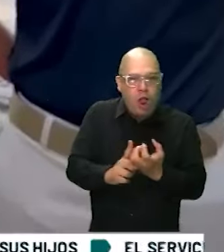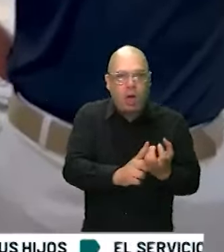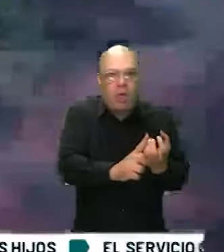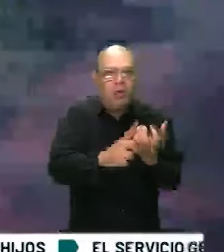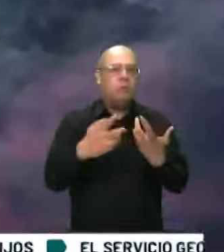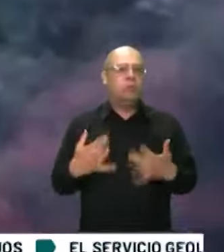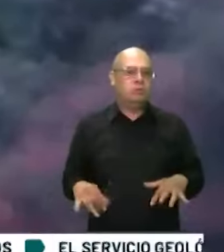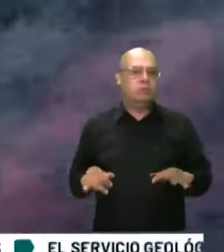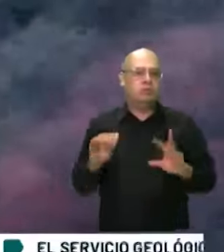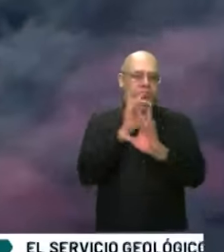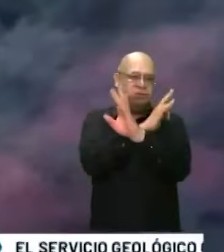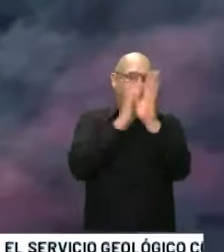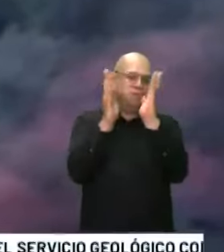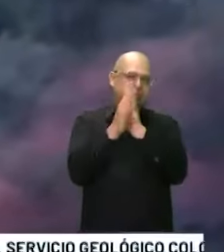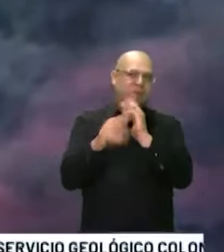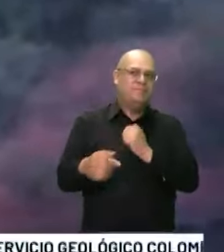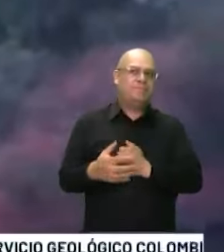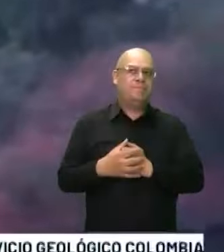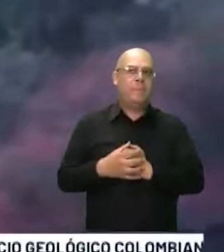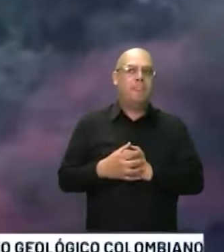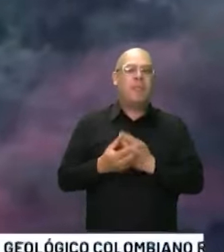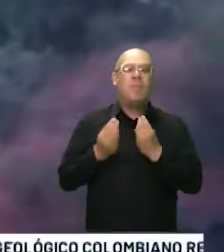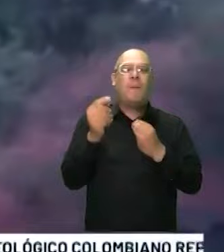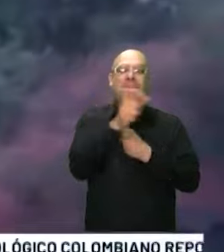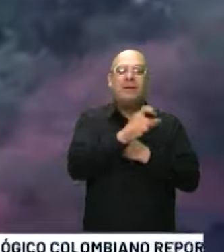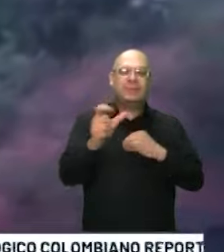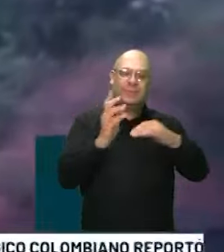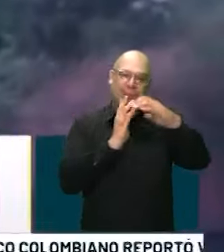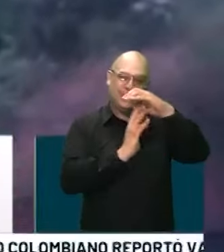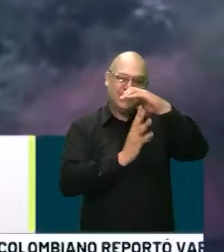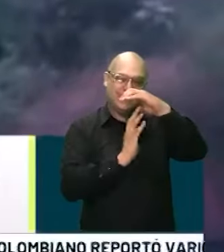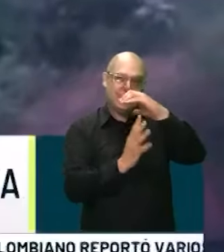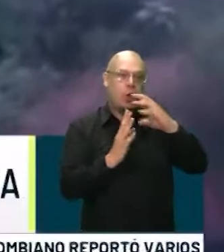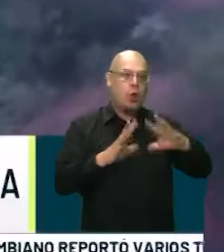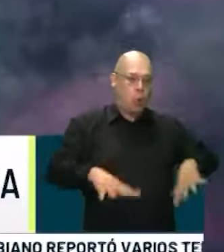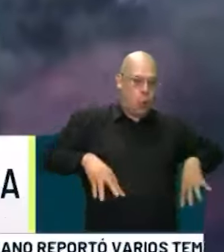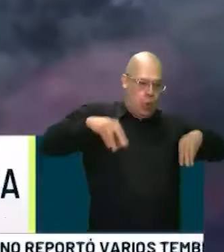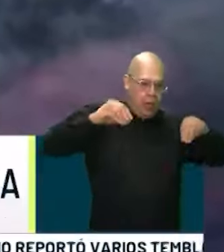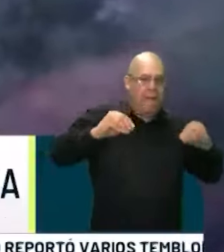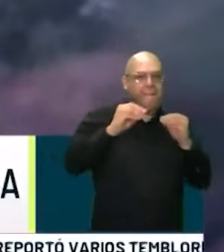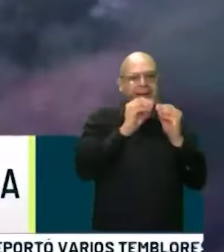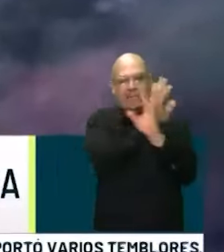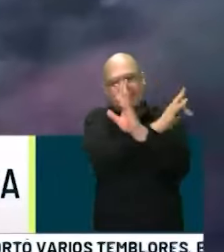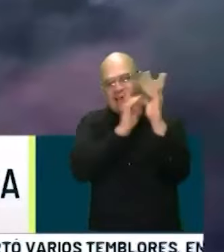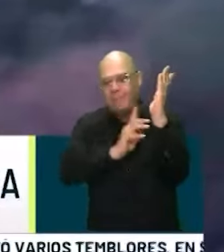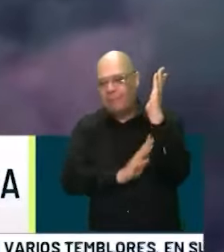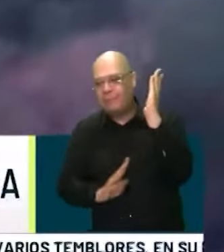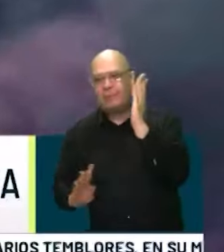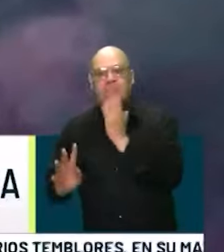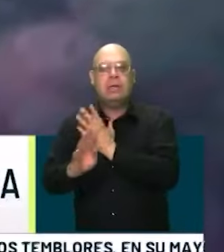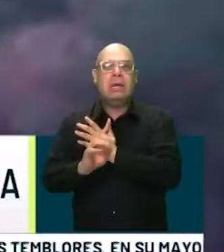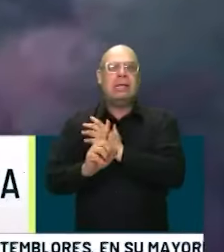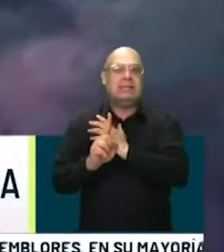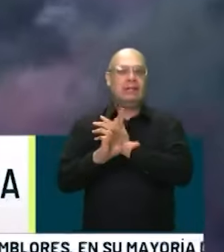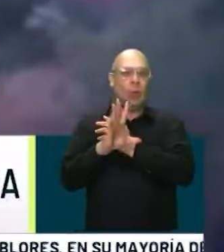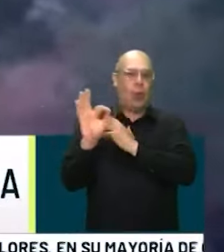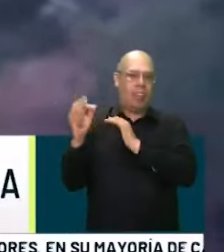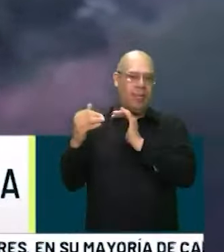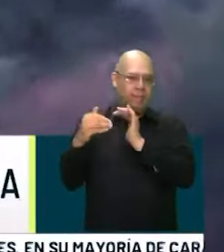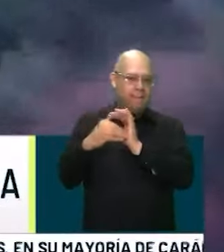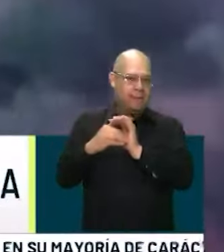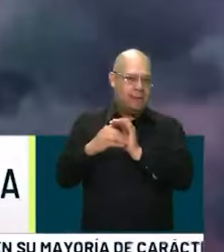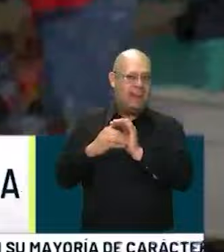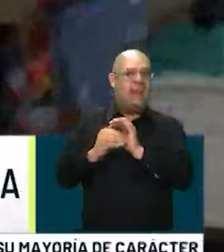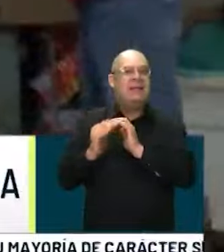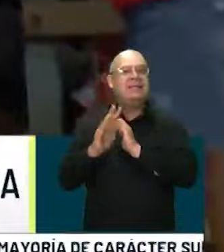del darien el flujo migratorio que pasa por urabá y la selva del Darién ya alcanza los 150,000 de 57